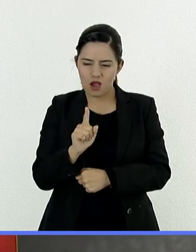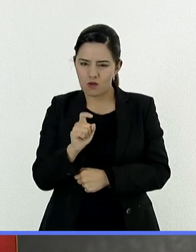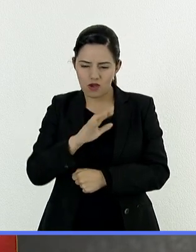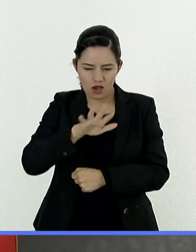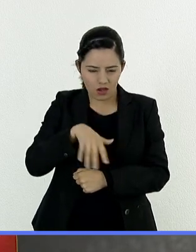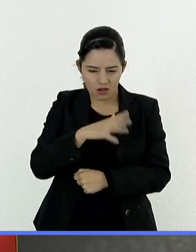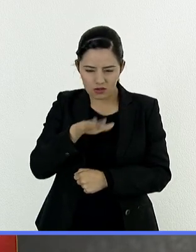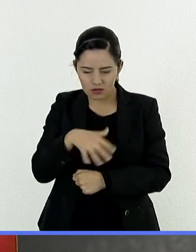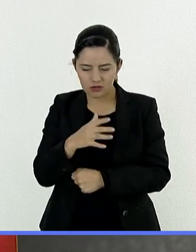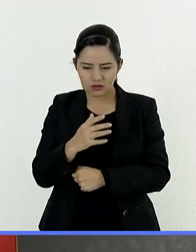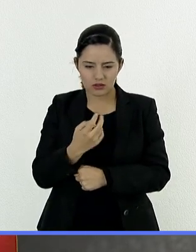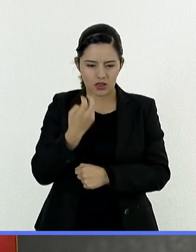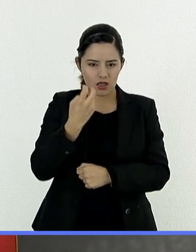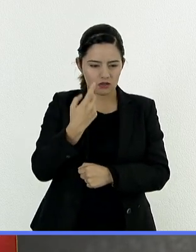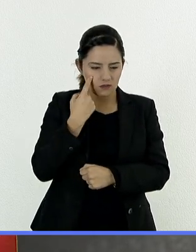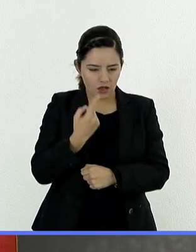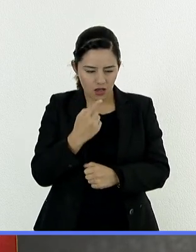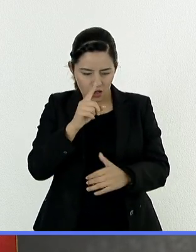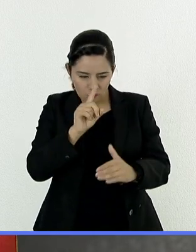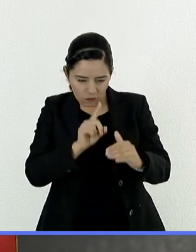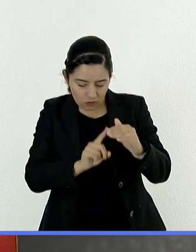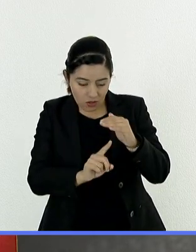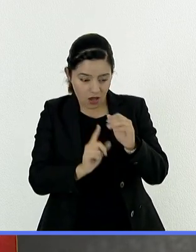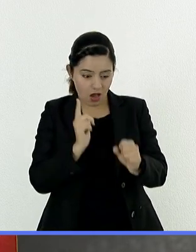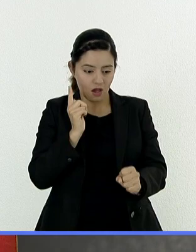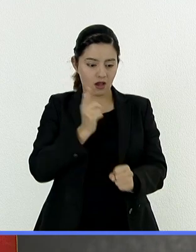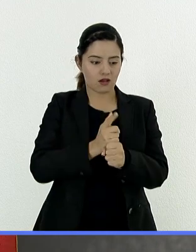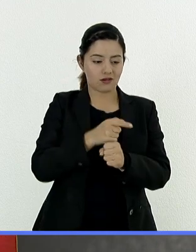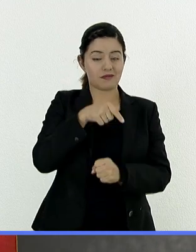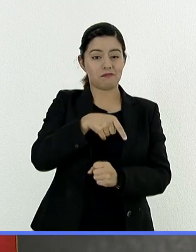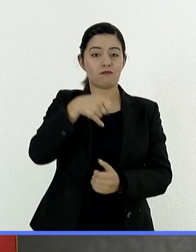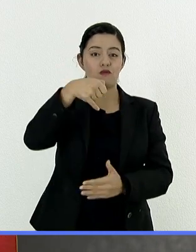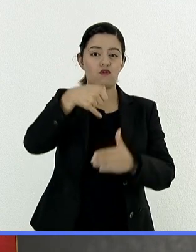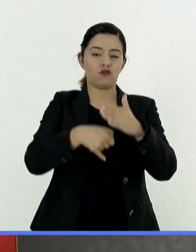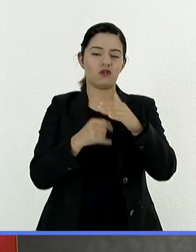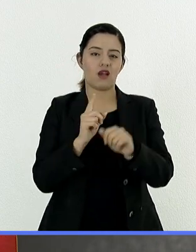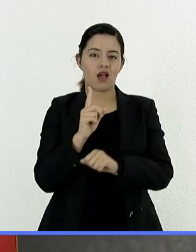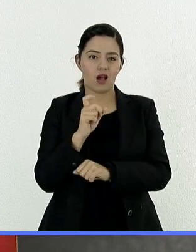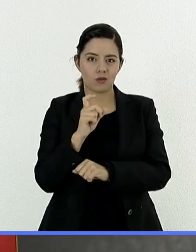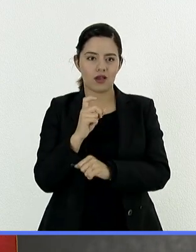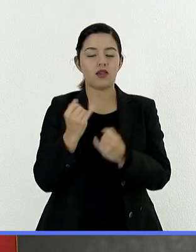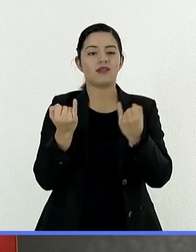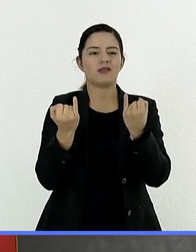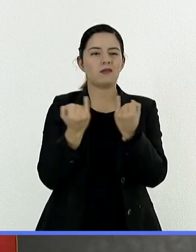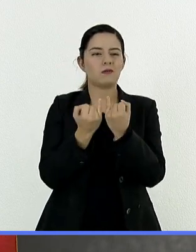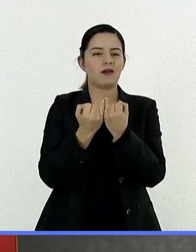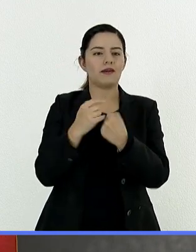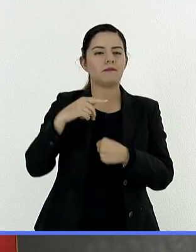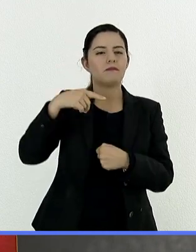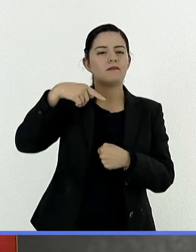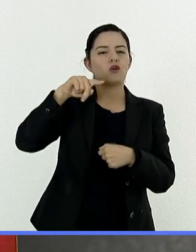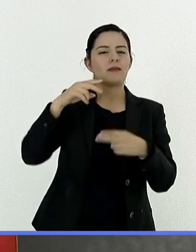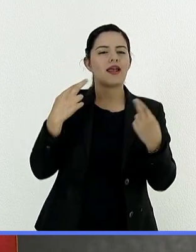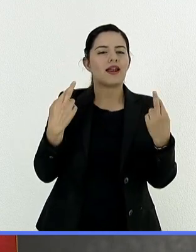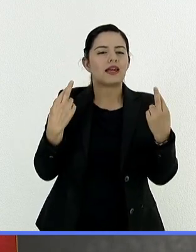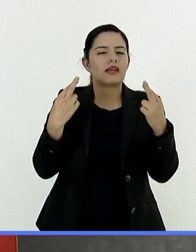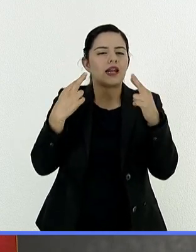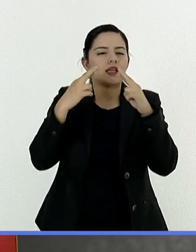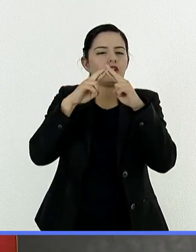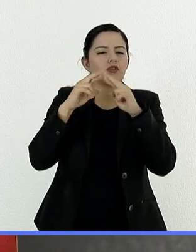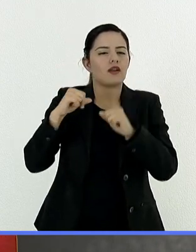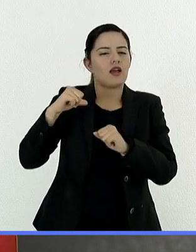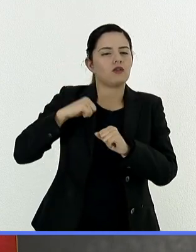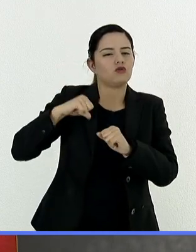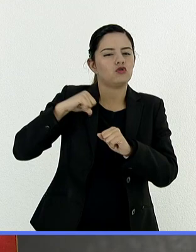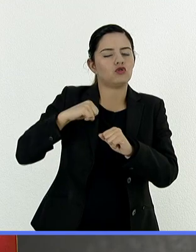planteo que este es el inicio de la religión en Mesoamérica las cuevas los primeros hombres